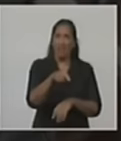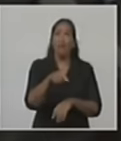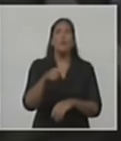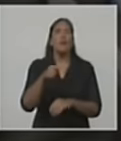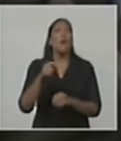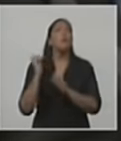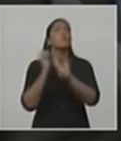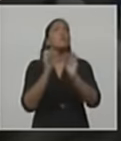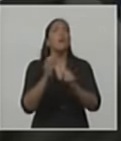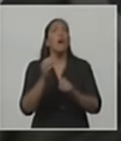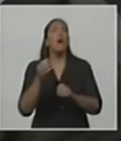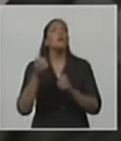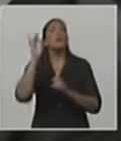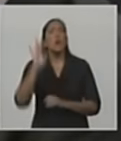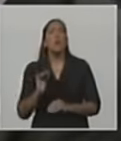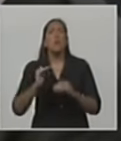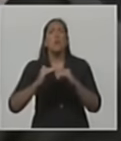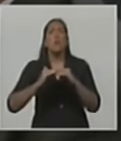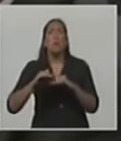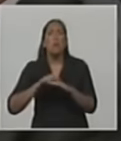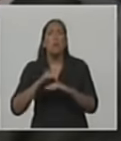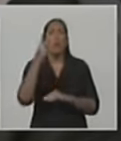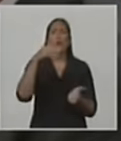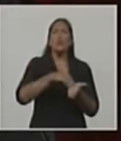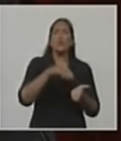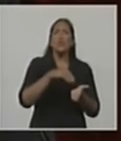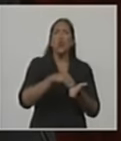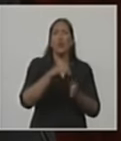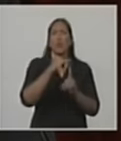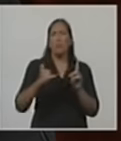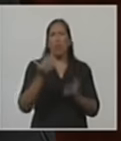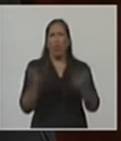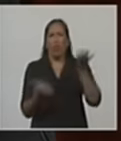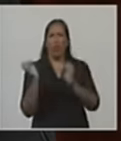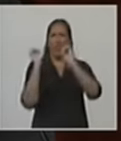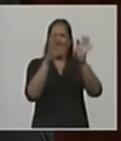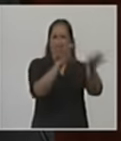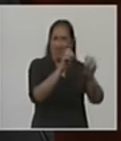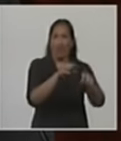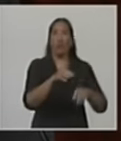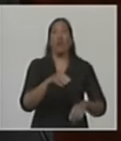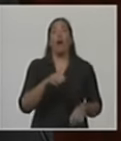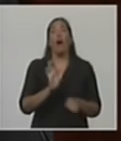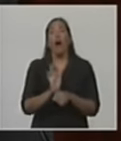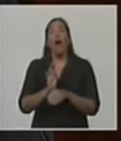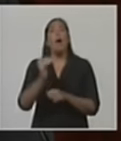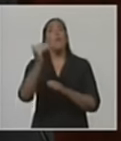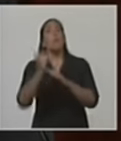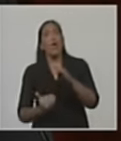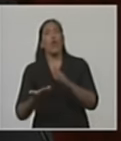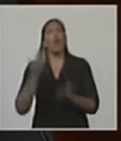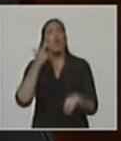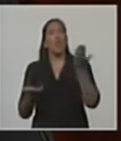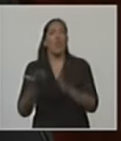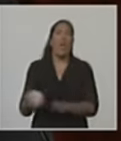cargas. Transportó 2,5 millones de toneladas, 3,5 millones de mercadería menos que